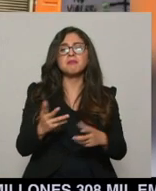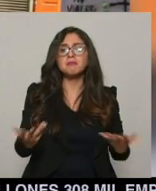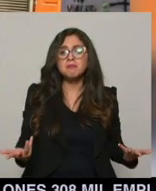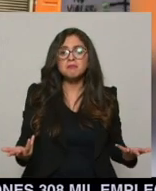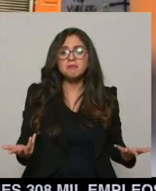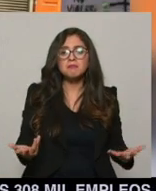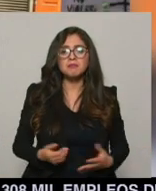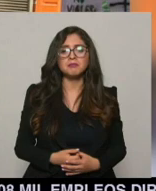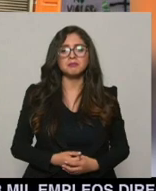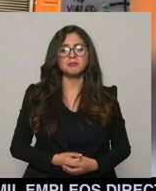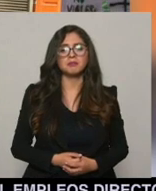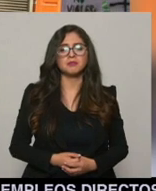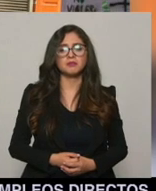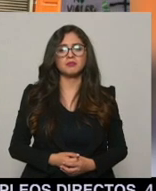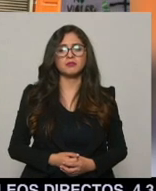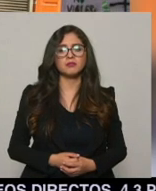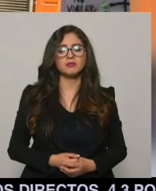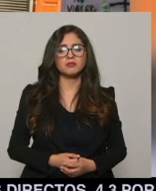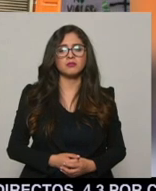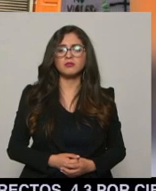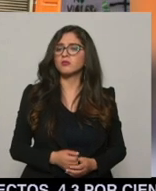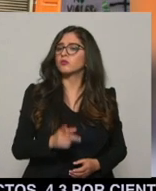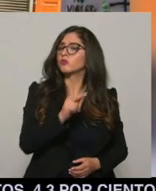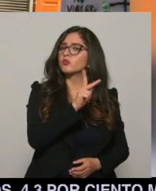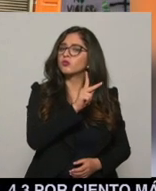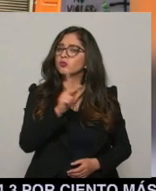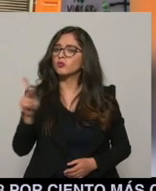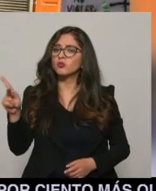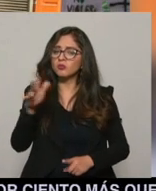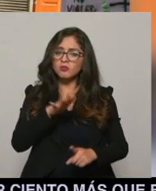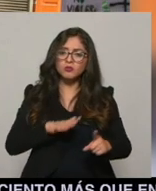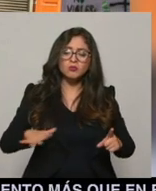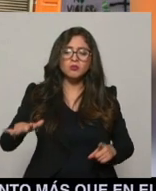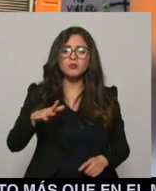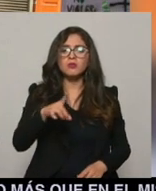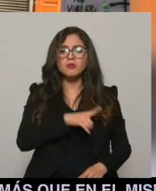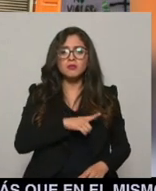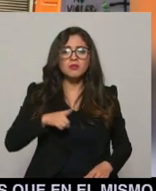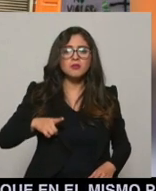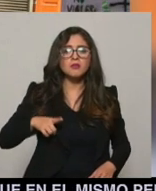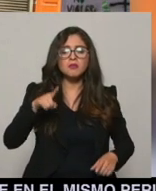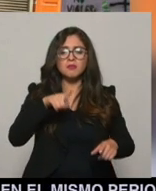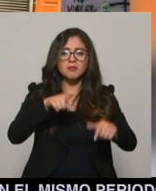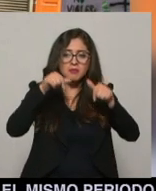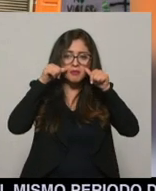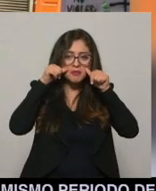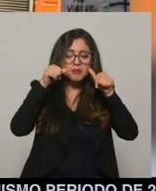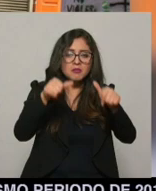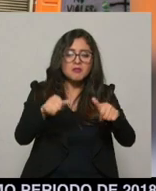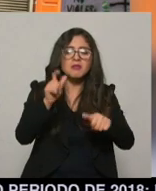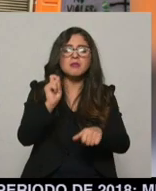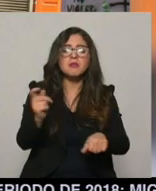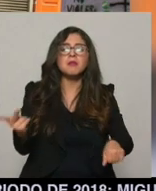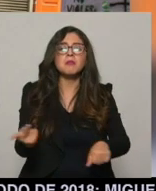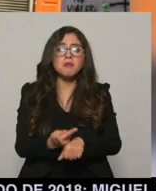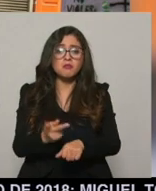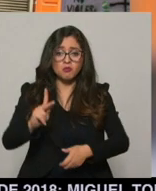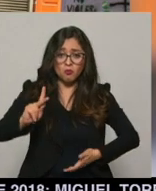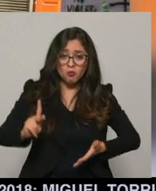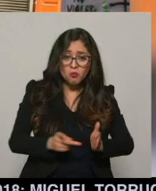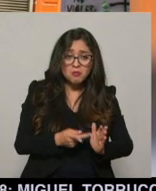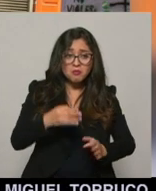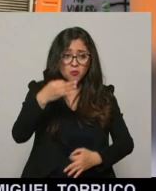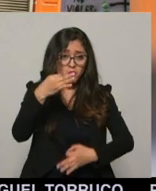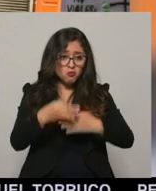todos como sociedad civil tenemos que estar alertas y atentos a lo que va a suceder, porque si va a ser otro caso de